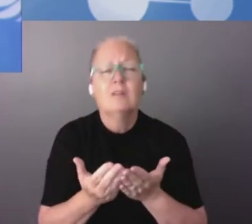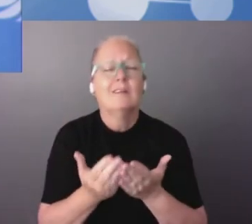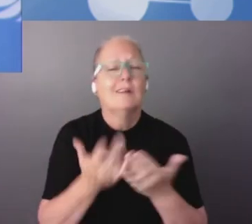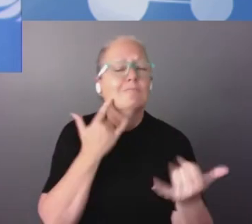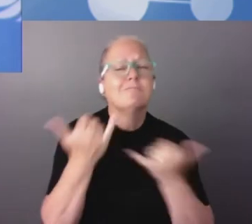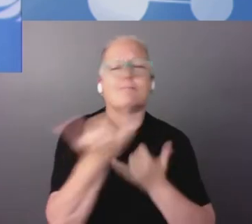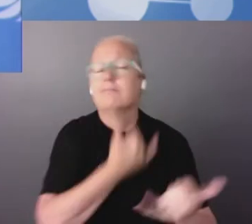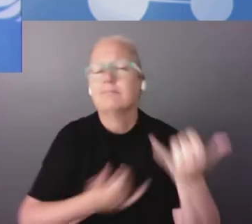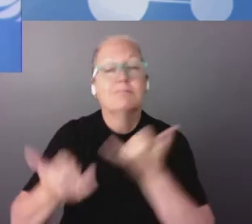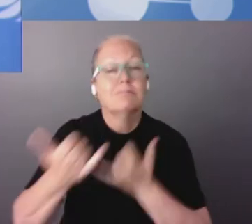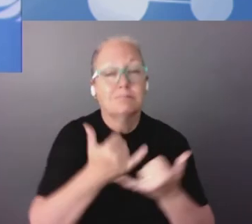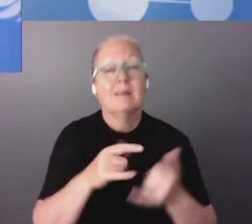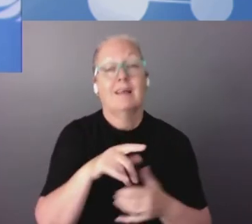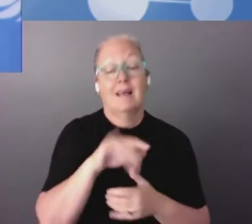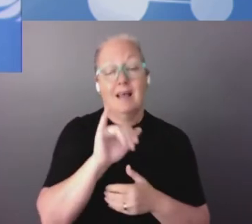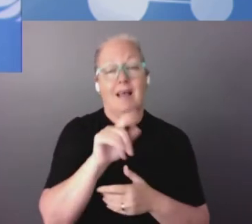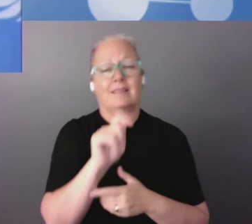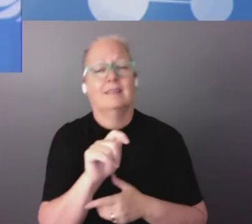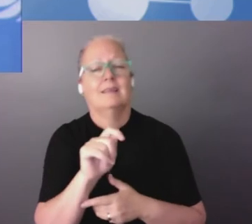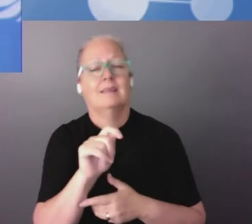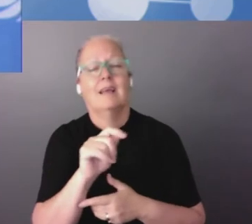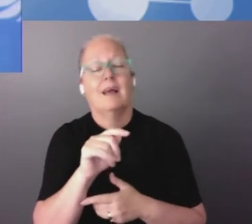secretario general de las Naciones Unidas.